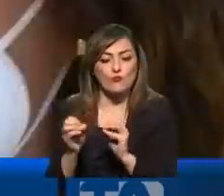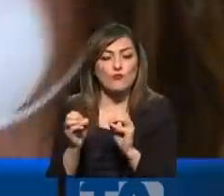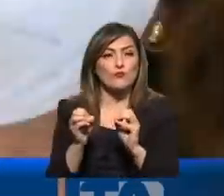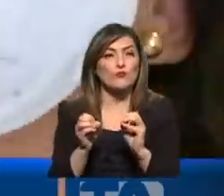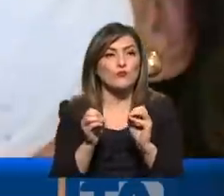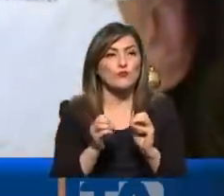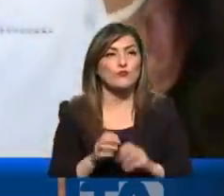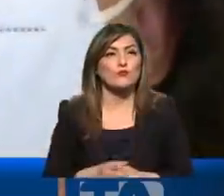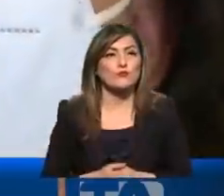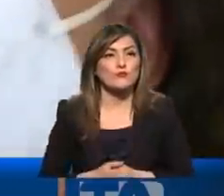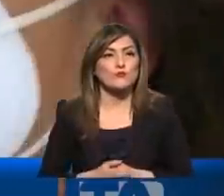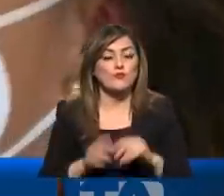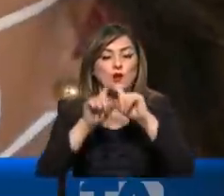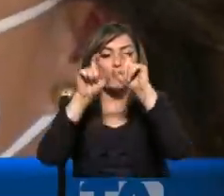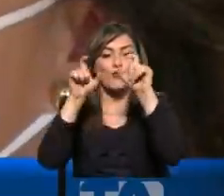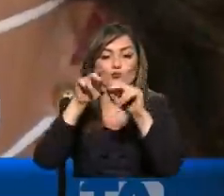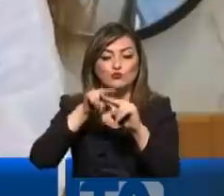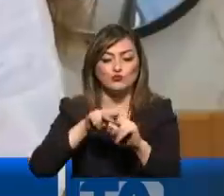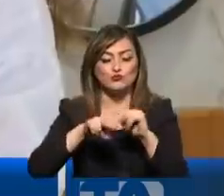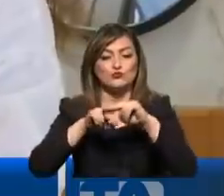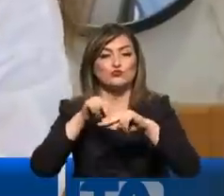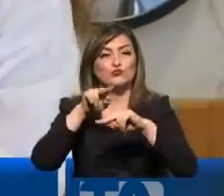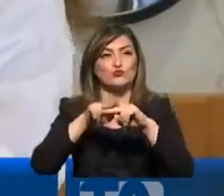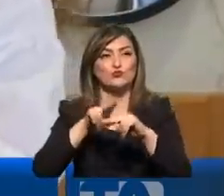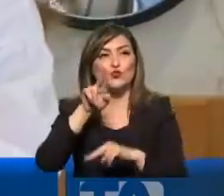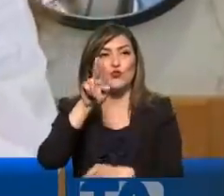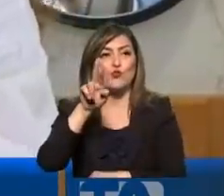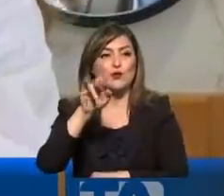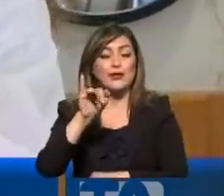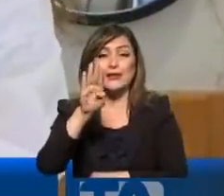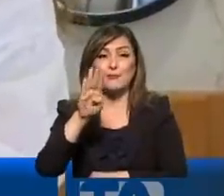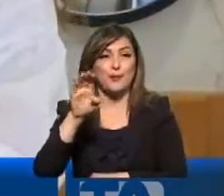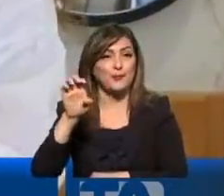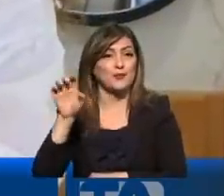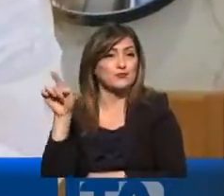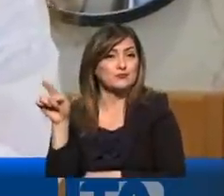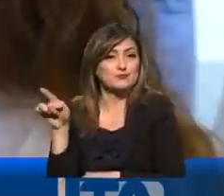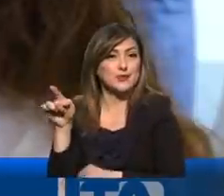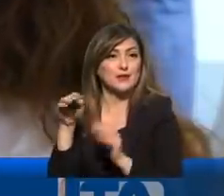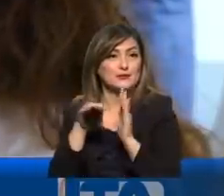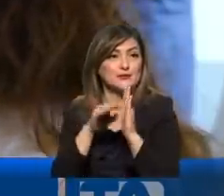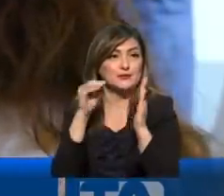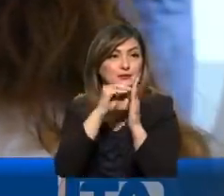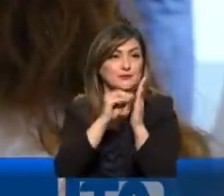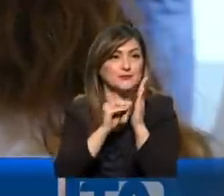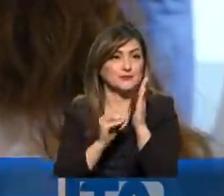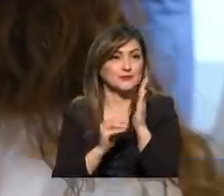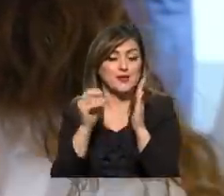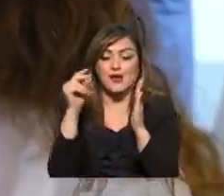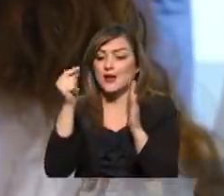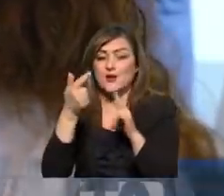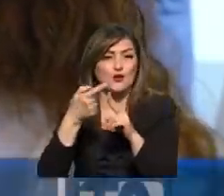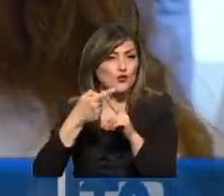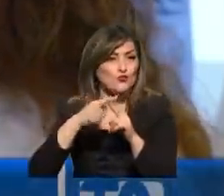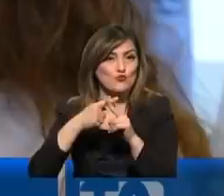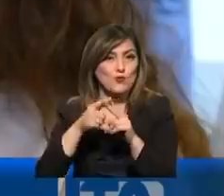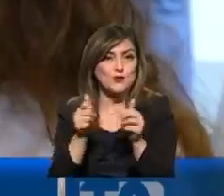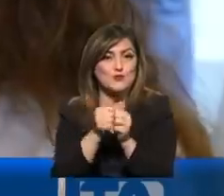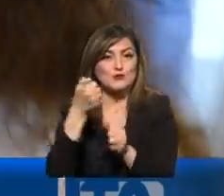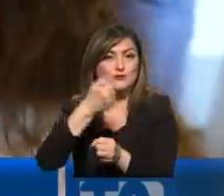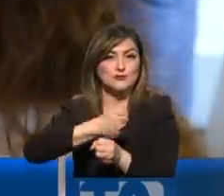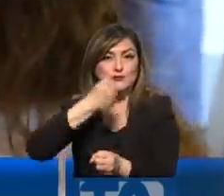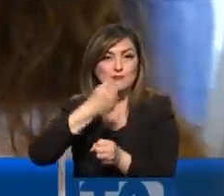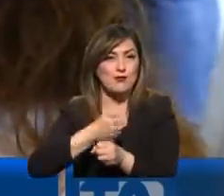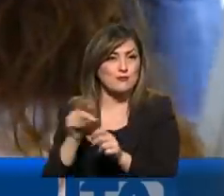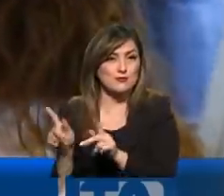organizarse. Es el caso de la empresa constructora Uribe Schwarzkopf, que ya empezó a hacer los listados. Iniciamos inmediatamente a preparar nuestro equipo de